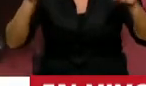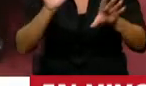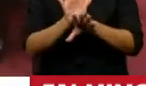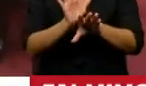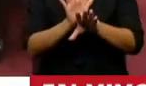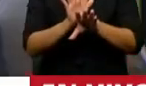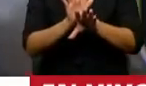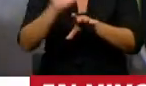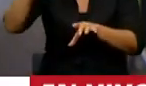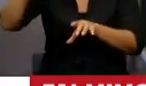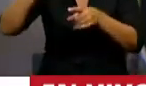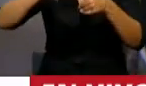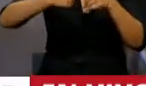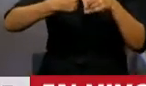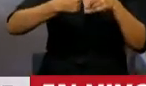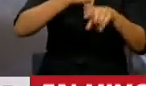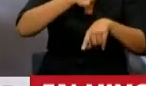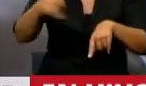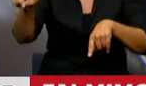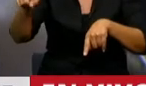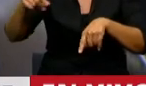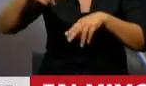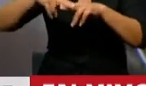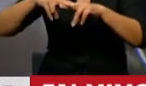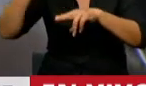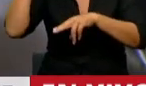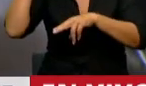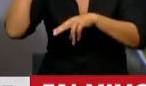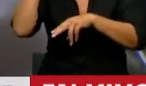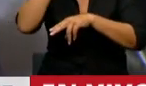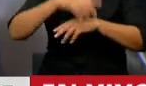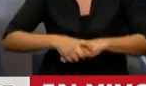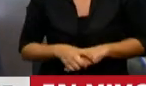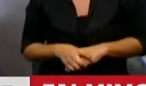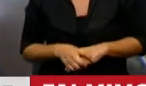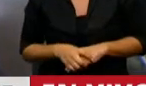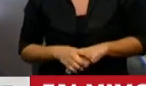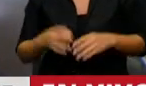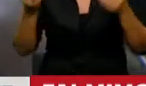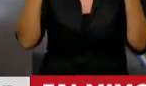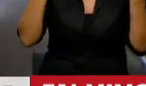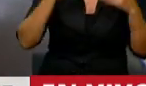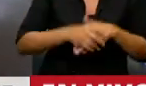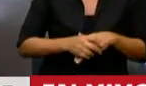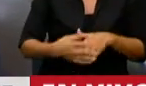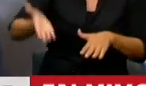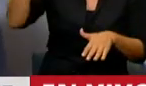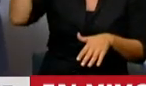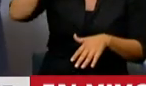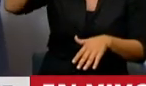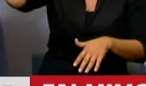diciendo la política al diván. Porque si a 38 años de la